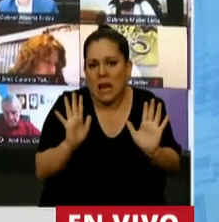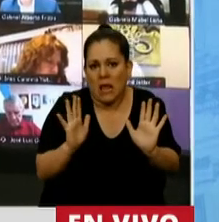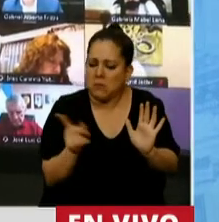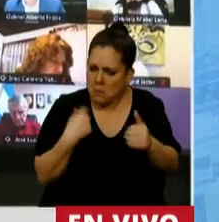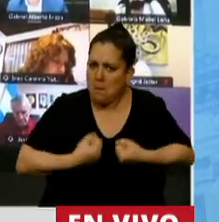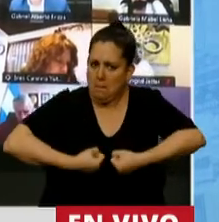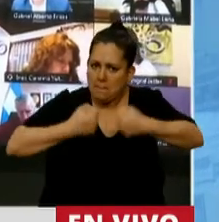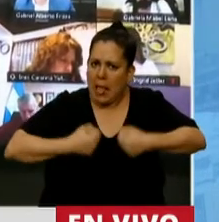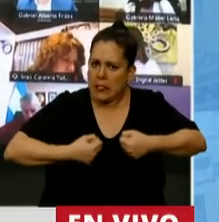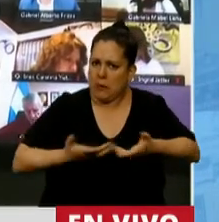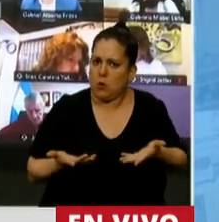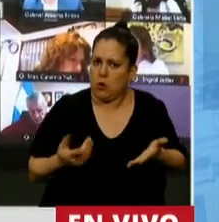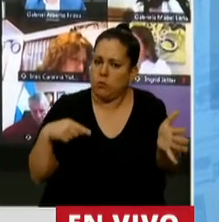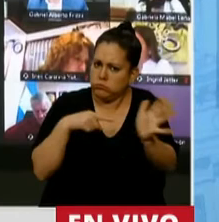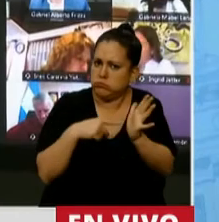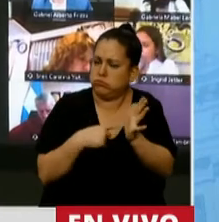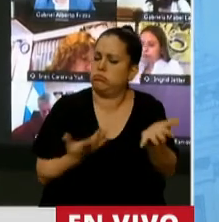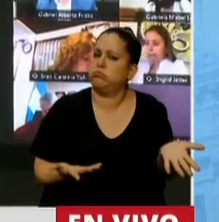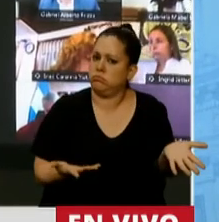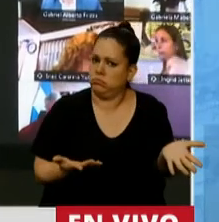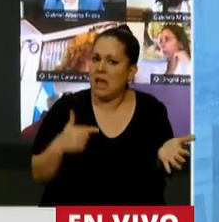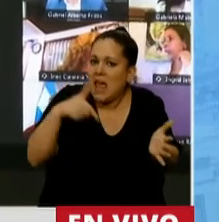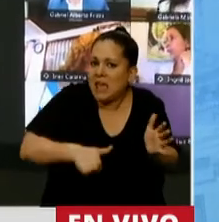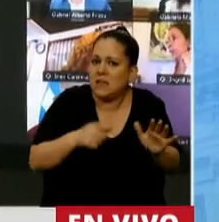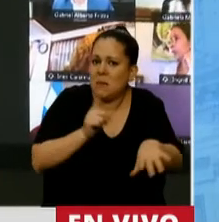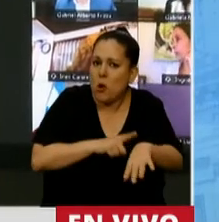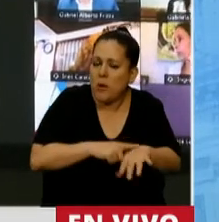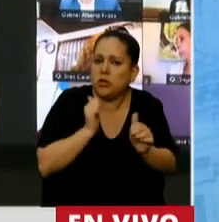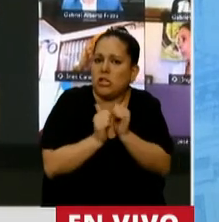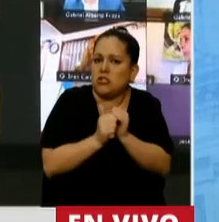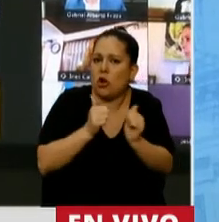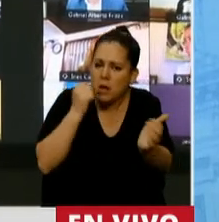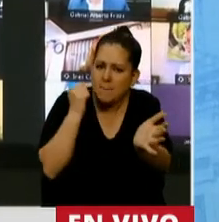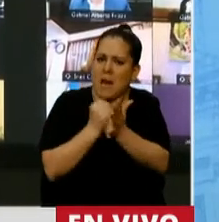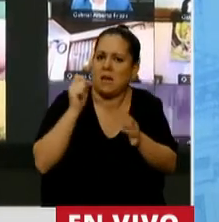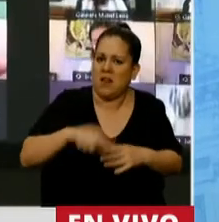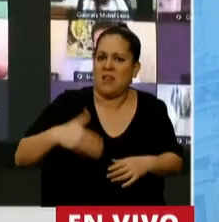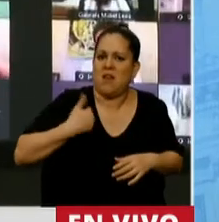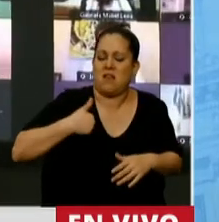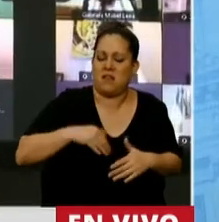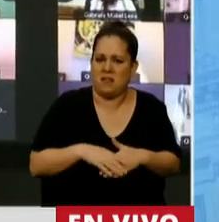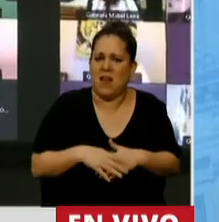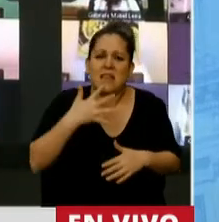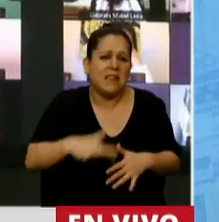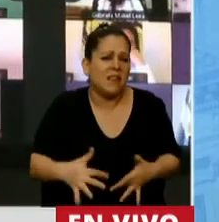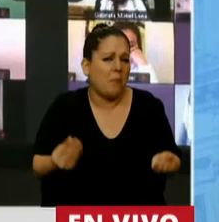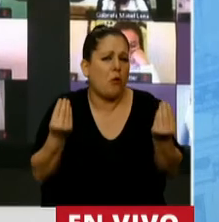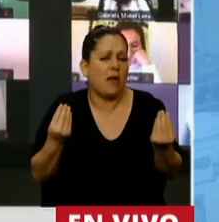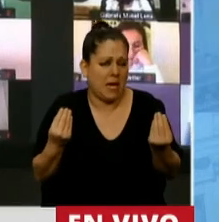Plantémonos en este punto de la historia que atraviesa la Argentina y entendamos que